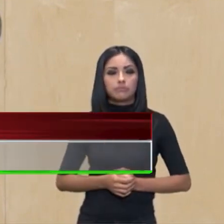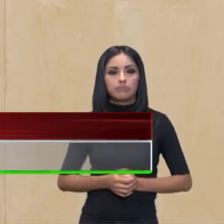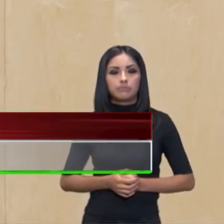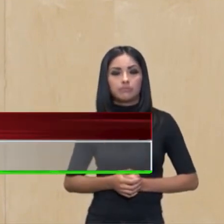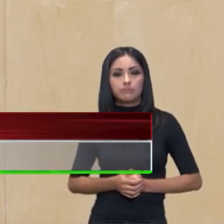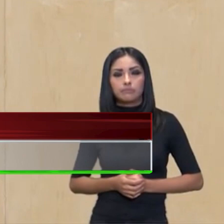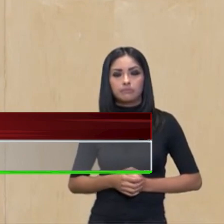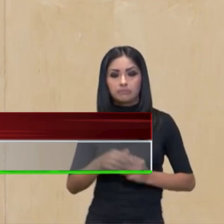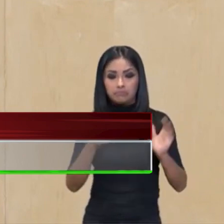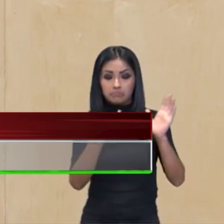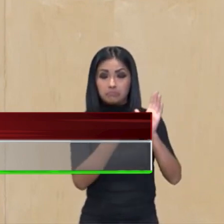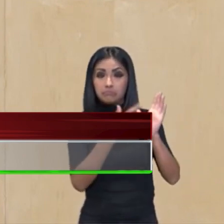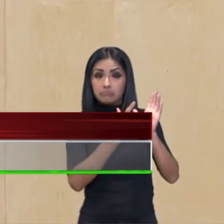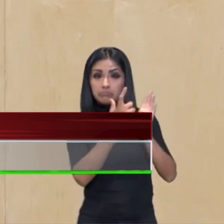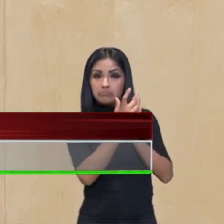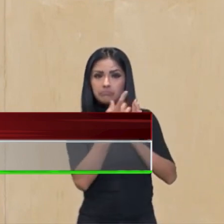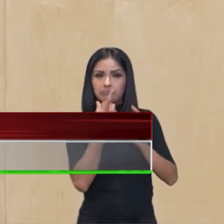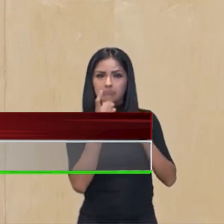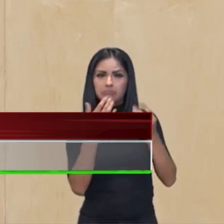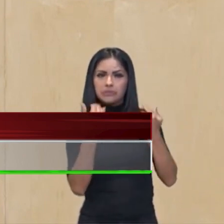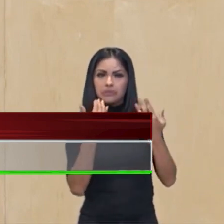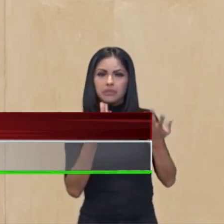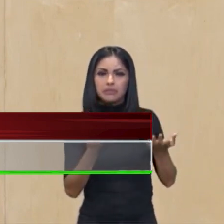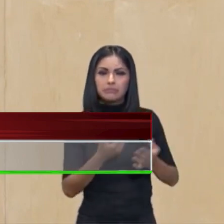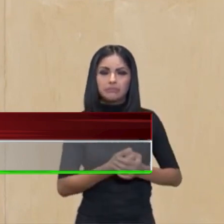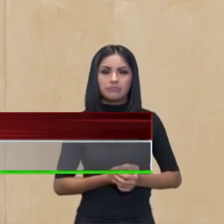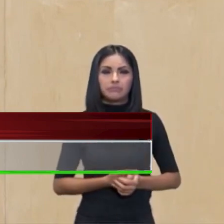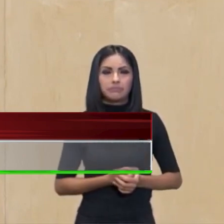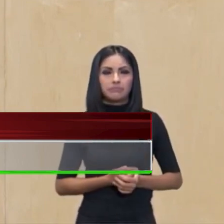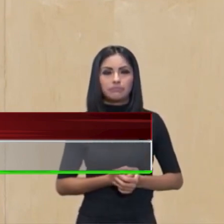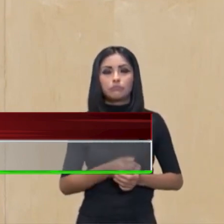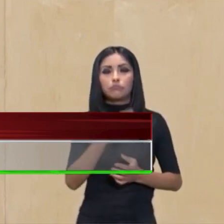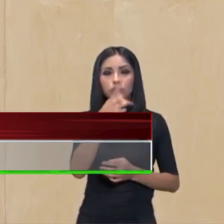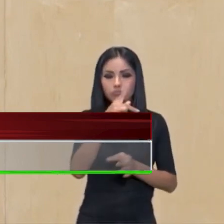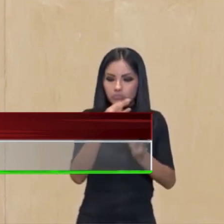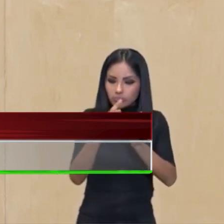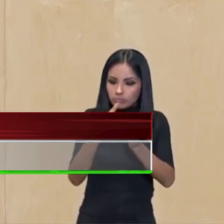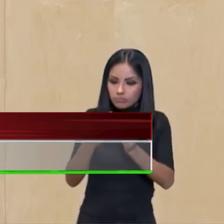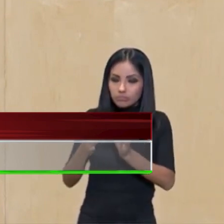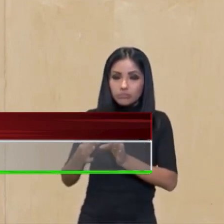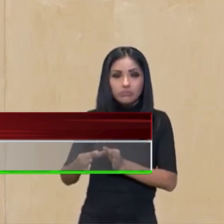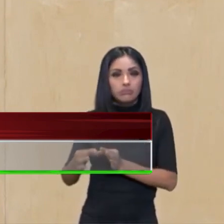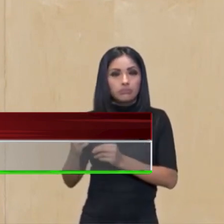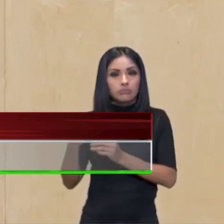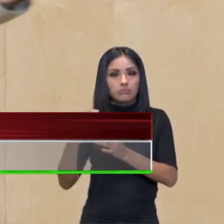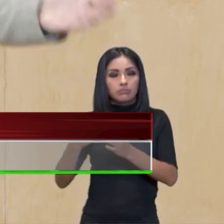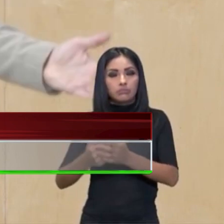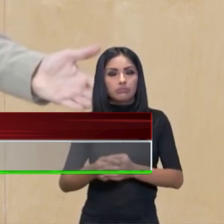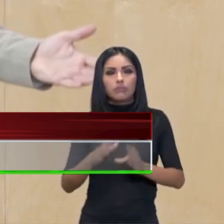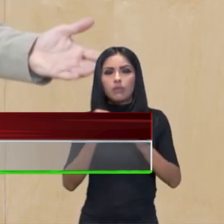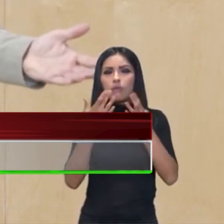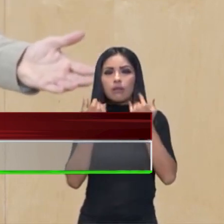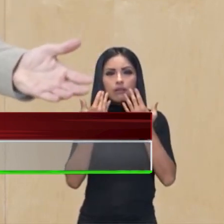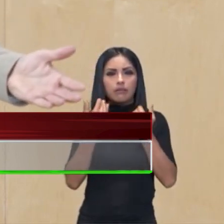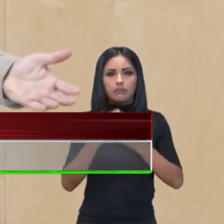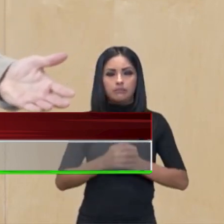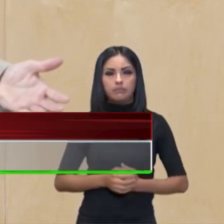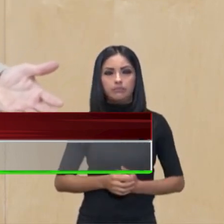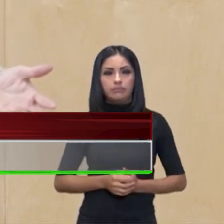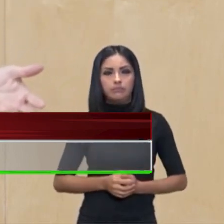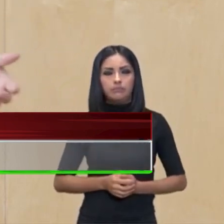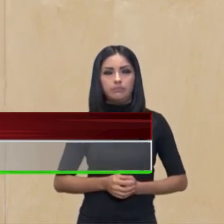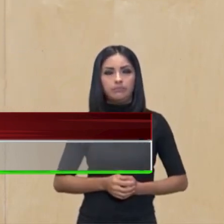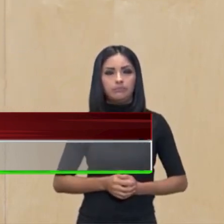la ley no habla de omisiones su incumplimiento es una transgresión no hay interpretación